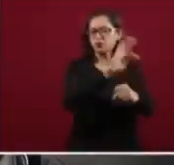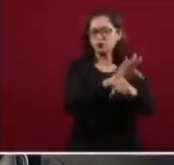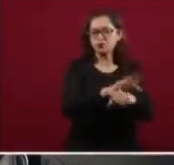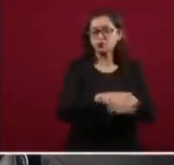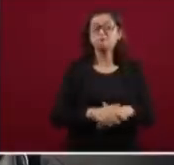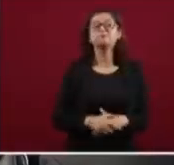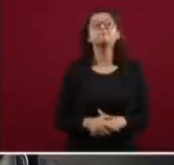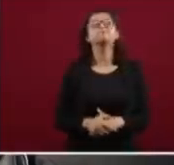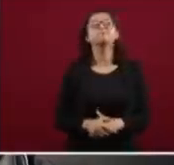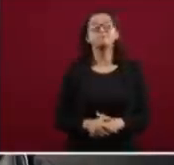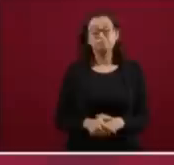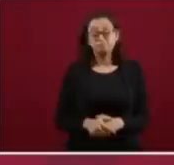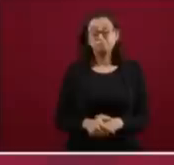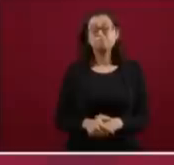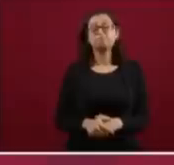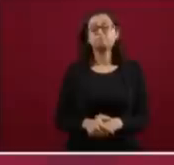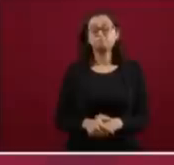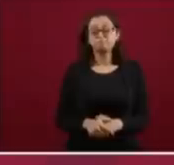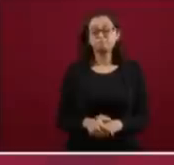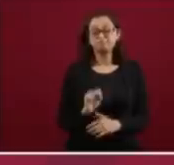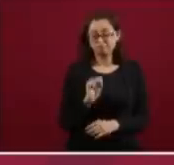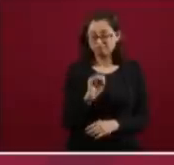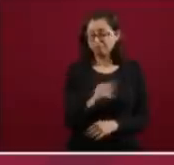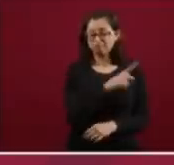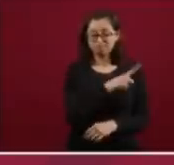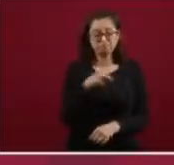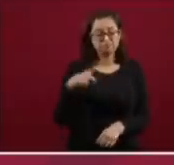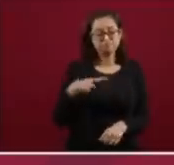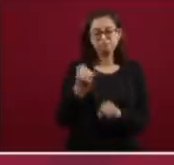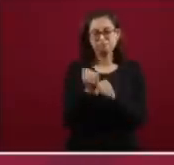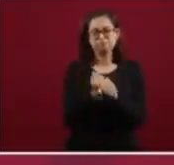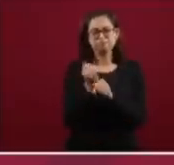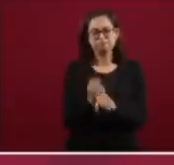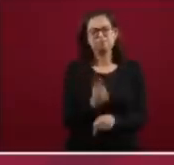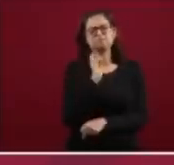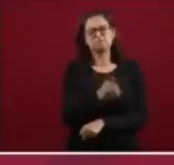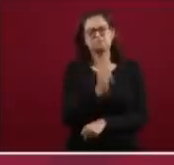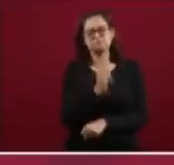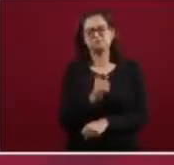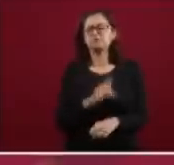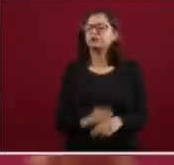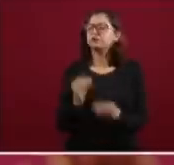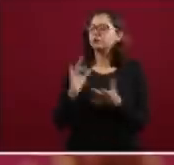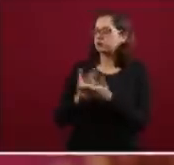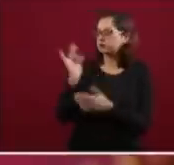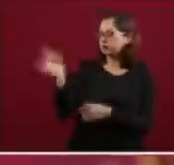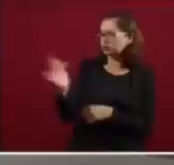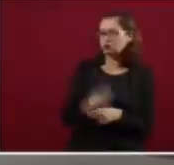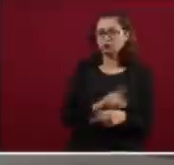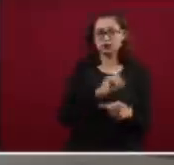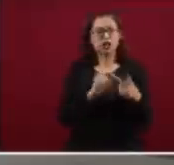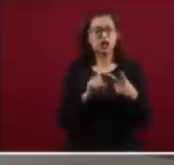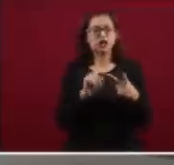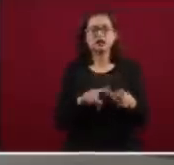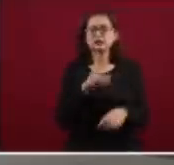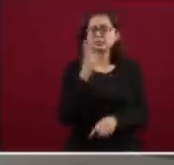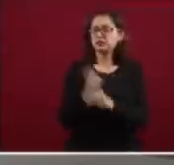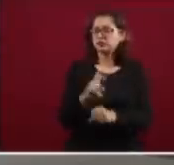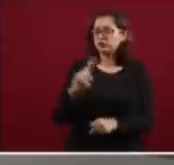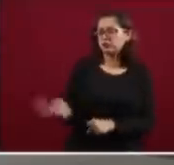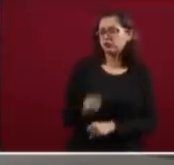hay que investigar hay que saber de qué se trata gracias presidente me hice una última pregunta es